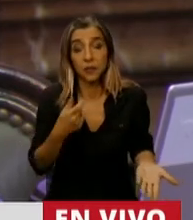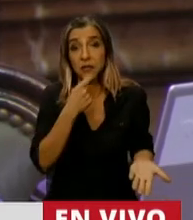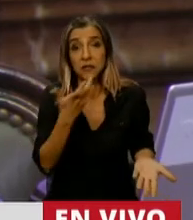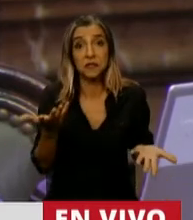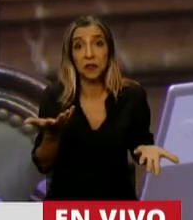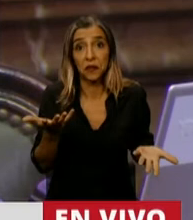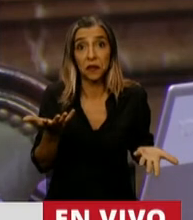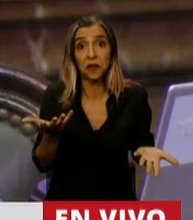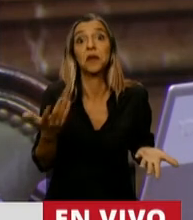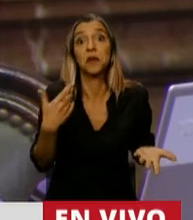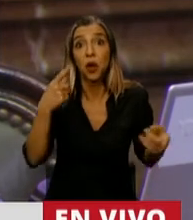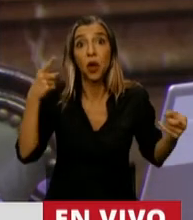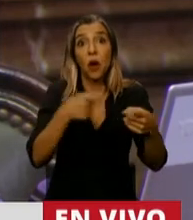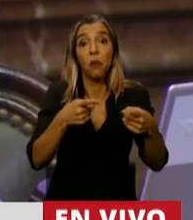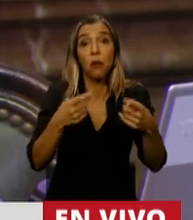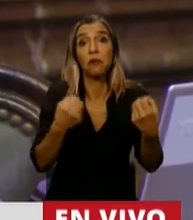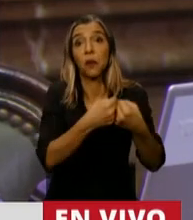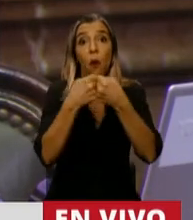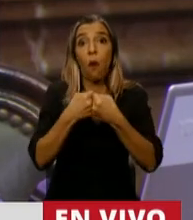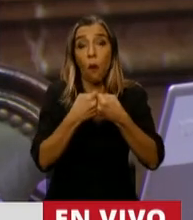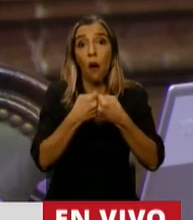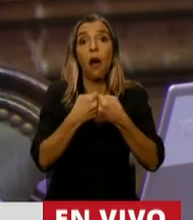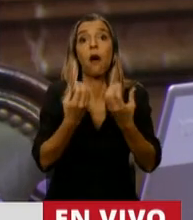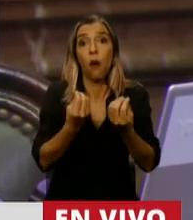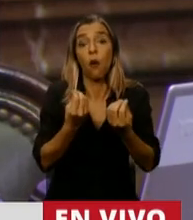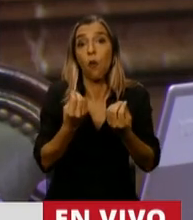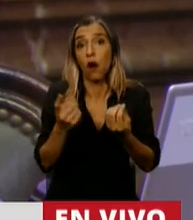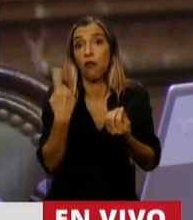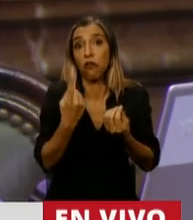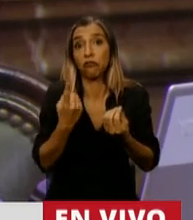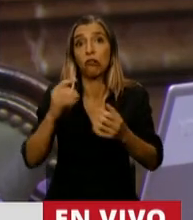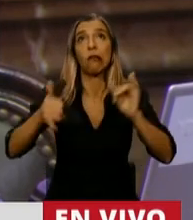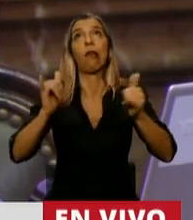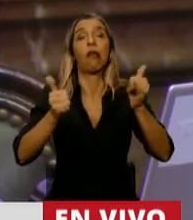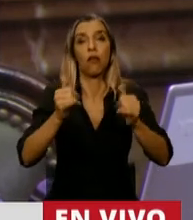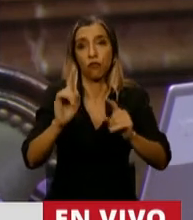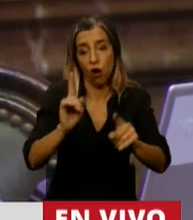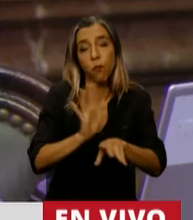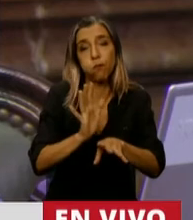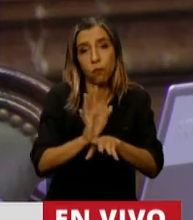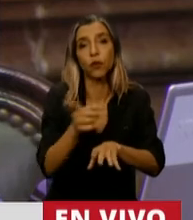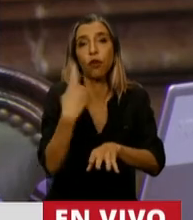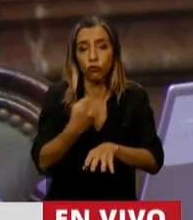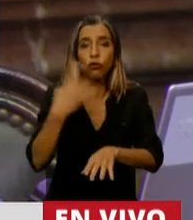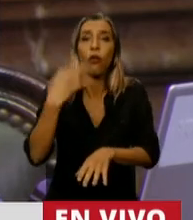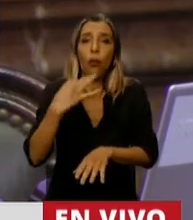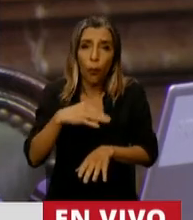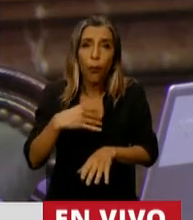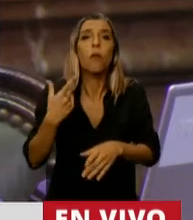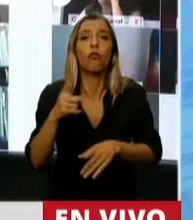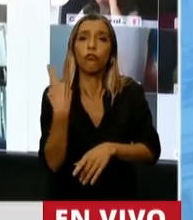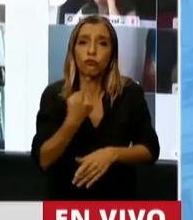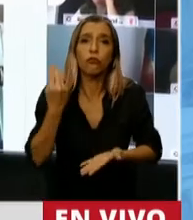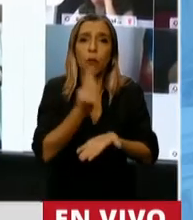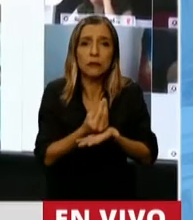y nos decimos todo que sí y con eso basta. Sin embargo, estamos acá como diputados nacionales que representamos a todos los habitantes de la